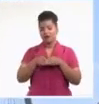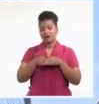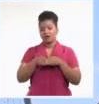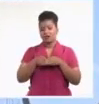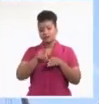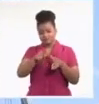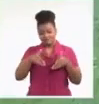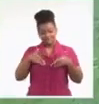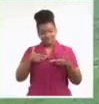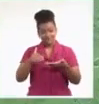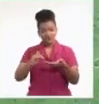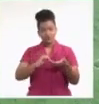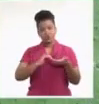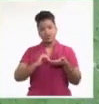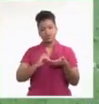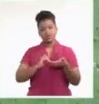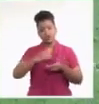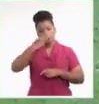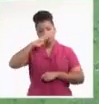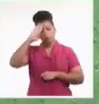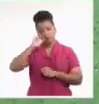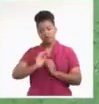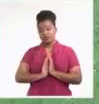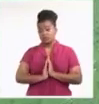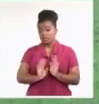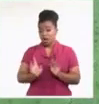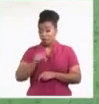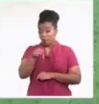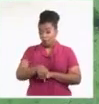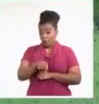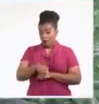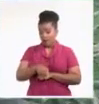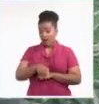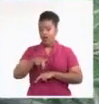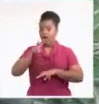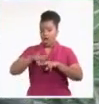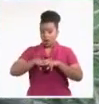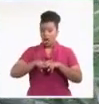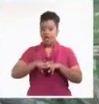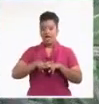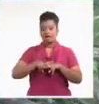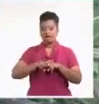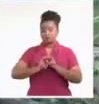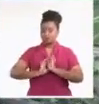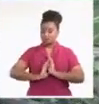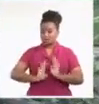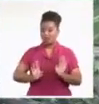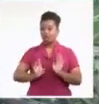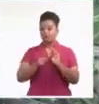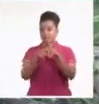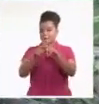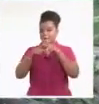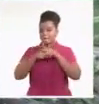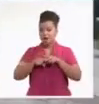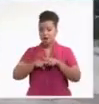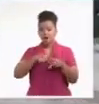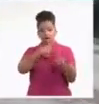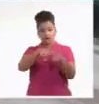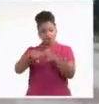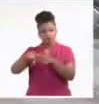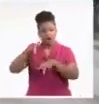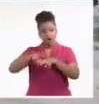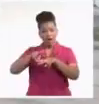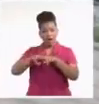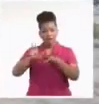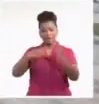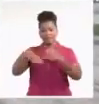gesto solidario que tiene nuestro país, ya hoy La Habana está en condiciones, con los recursos de La Habana, con los recursos del